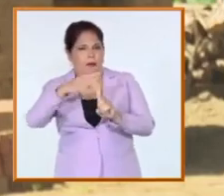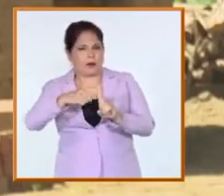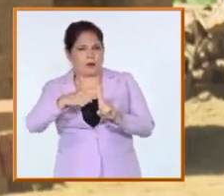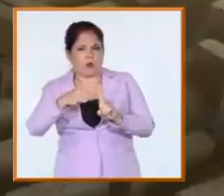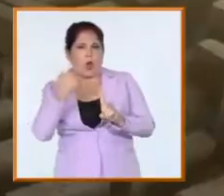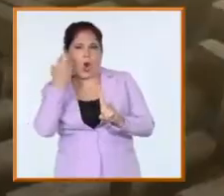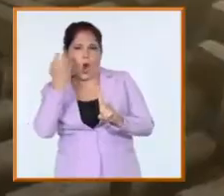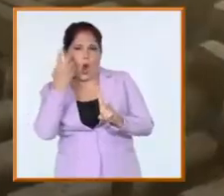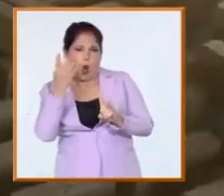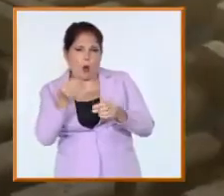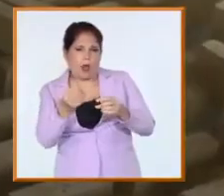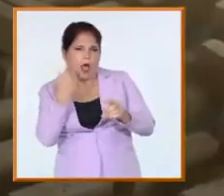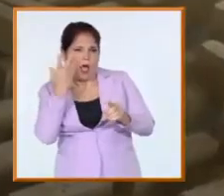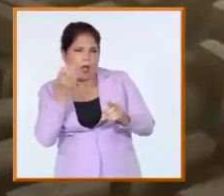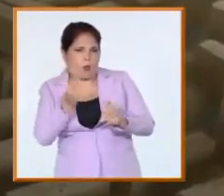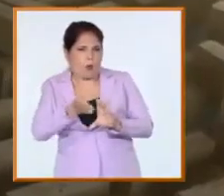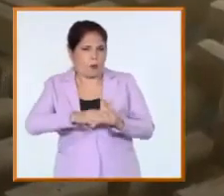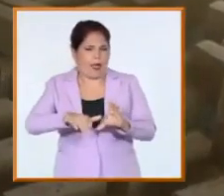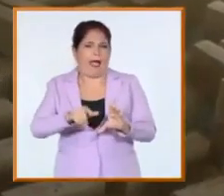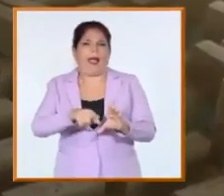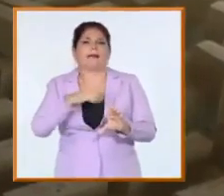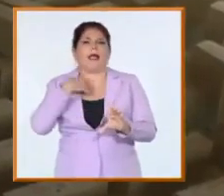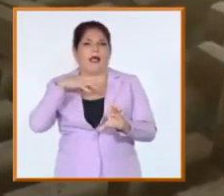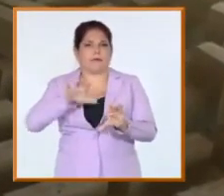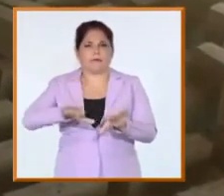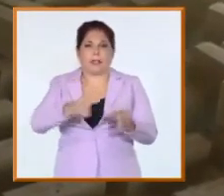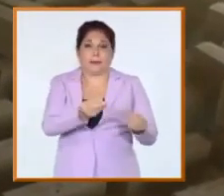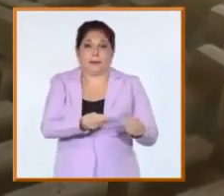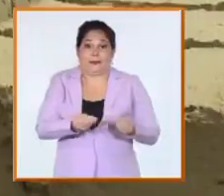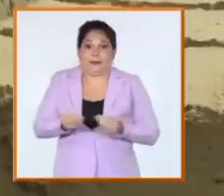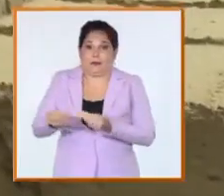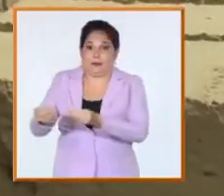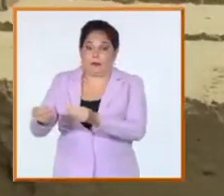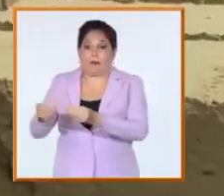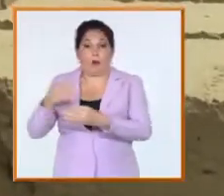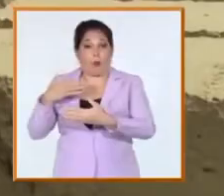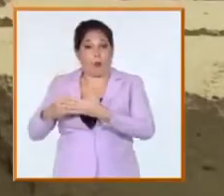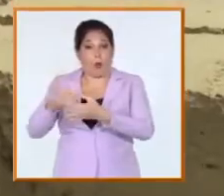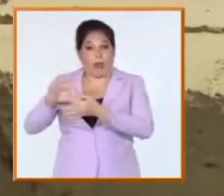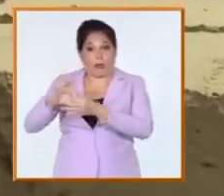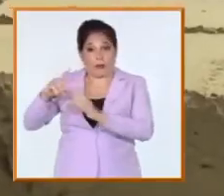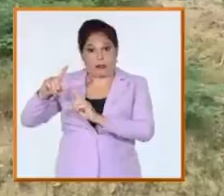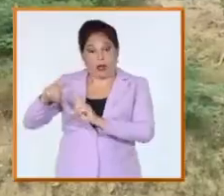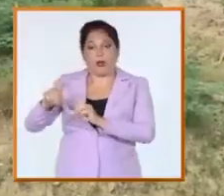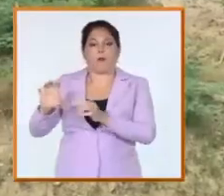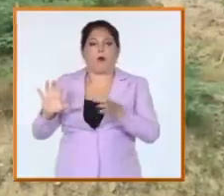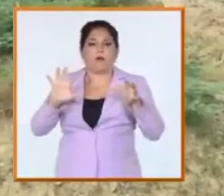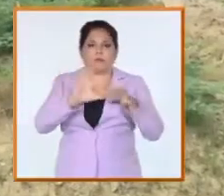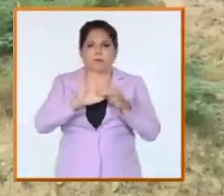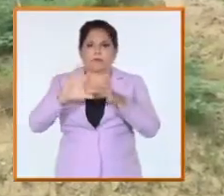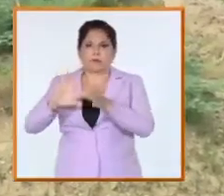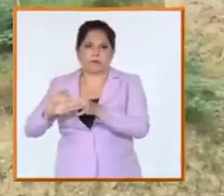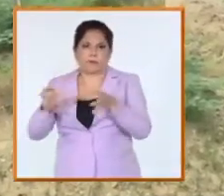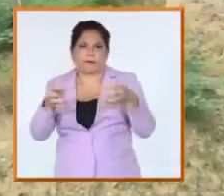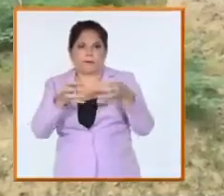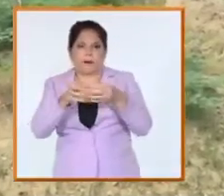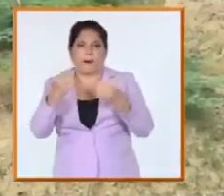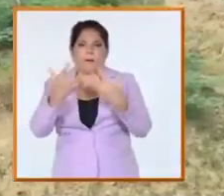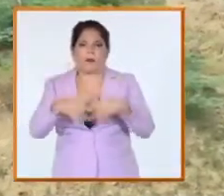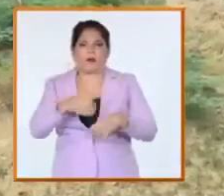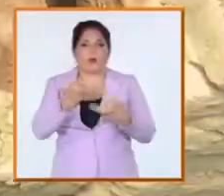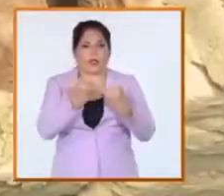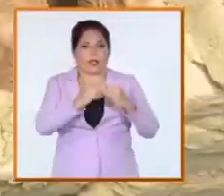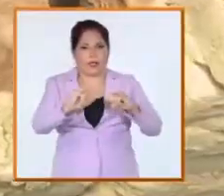el color la empresa provincial de materiales de la construcción de guantánamo logra la asociación con pequeños conglomerados de productores